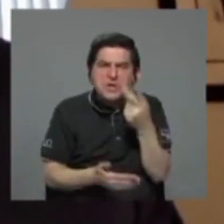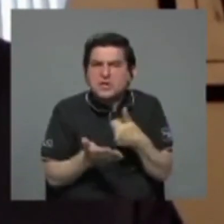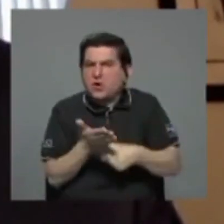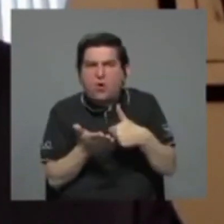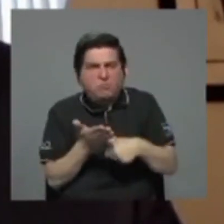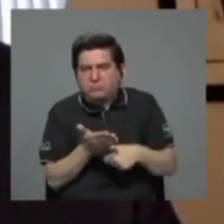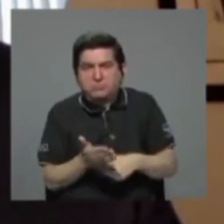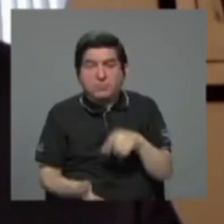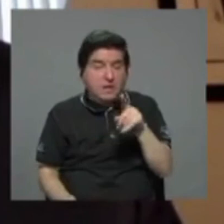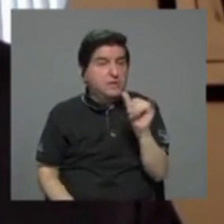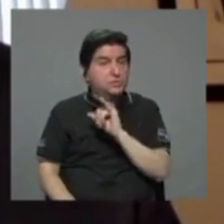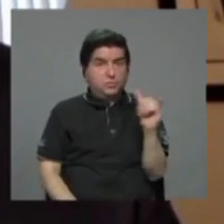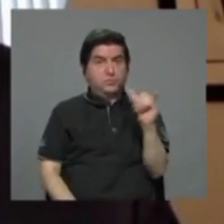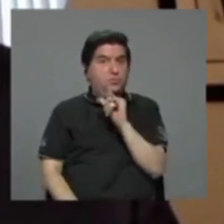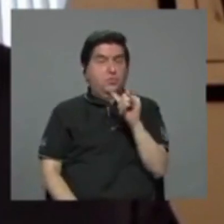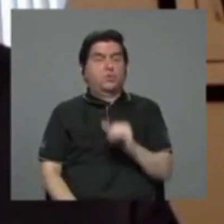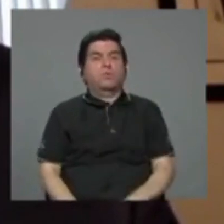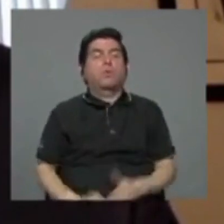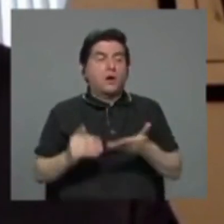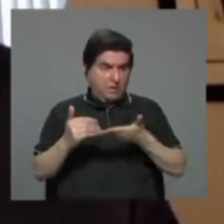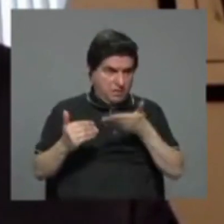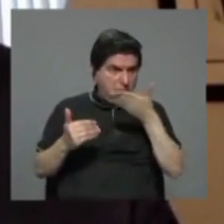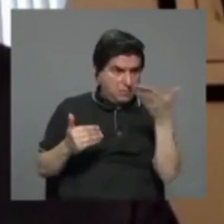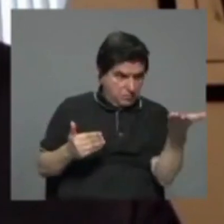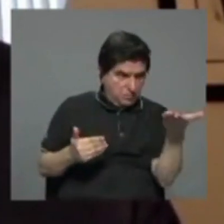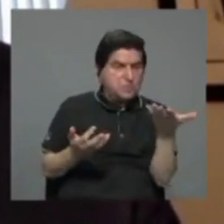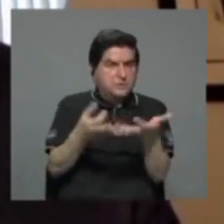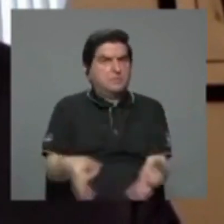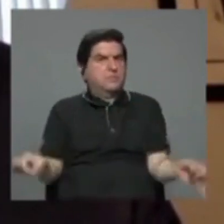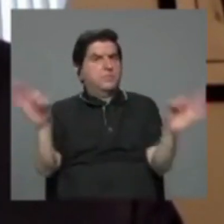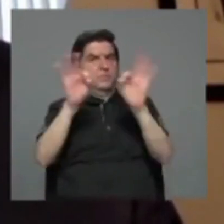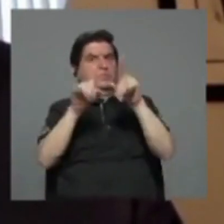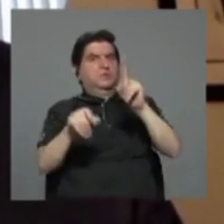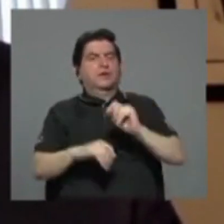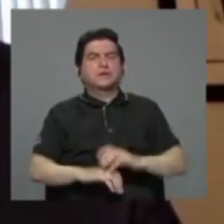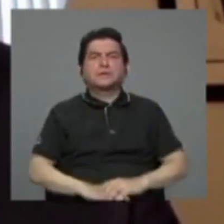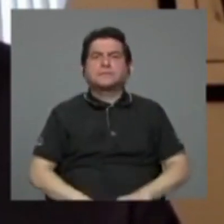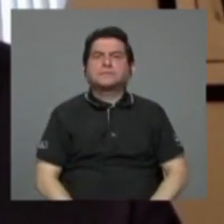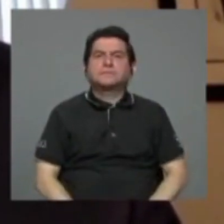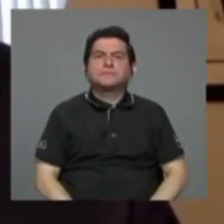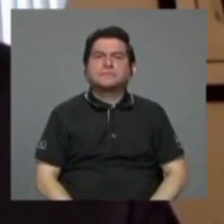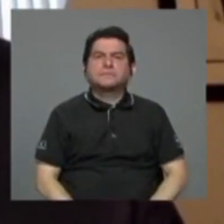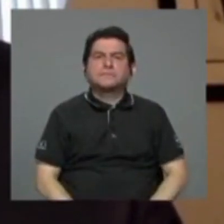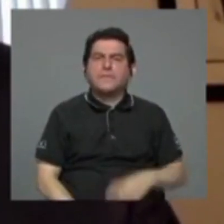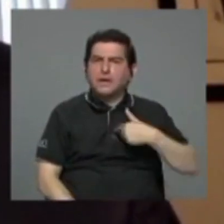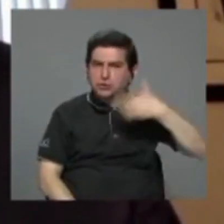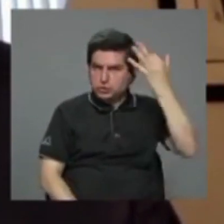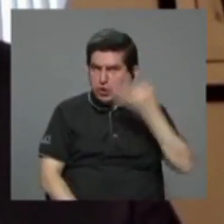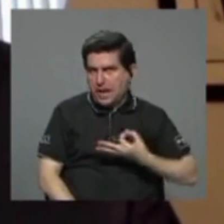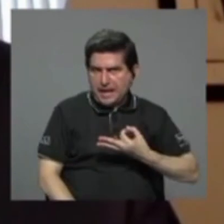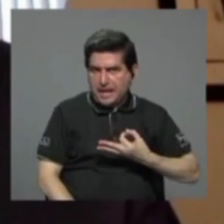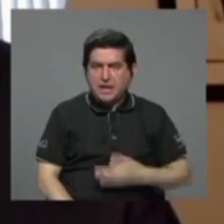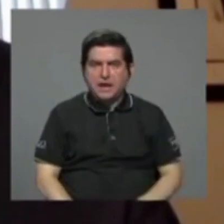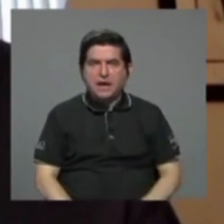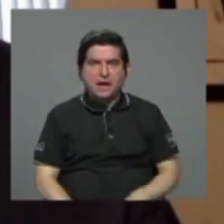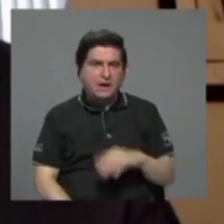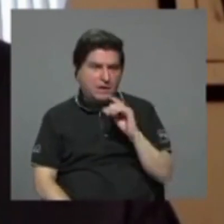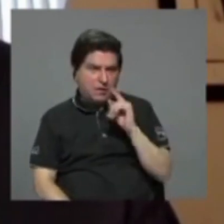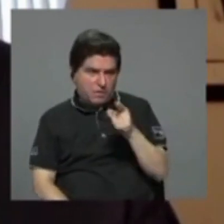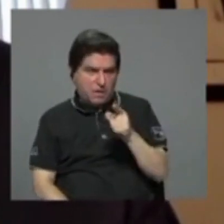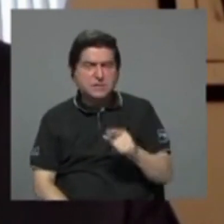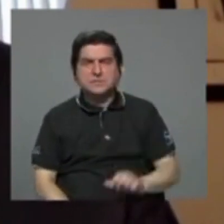político-electorales. Y eso también es un elemento fundamental. Entonces, creo que estos